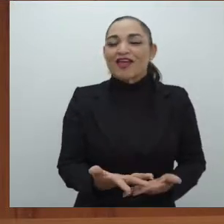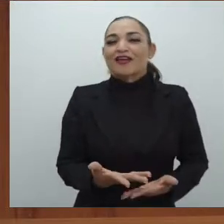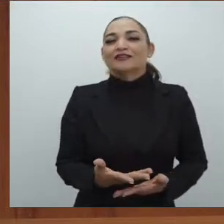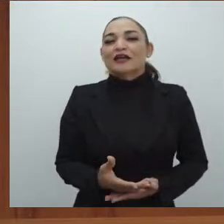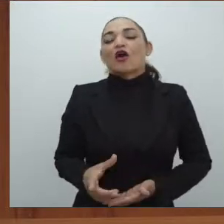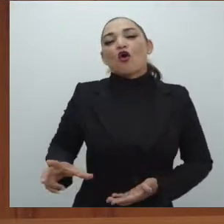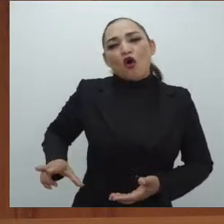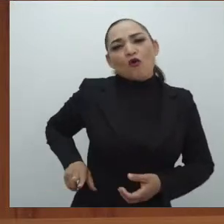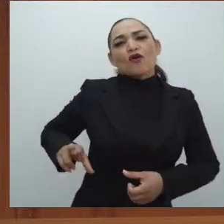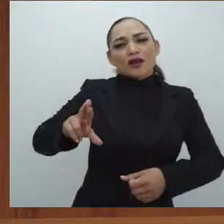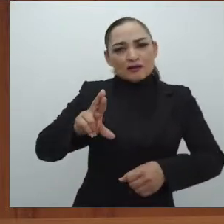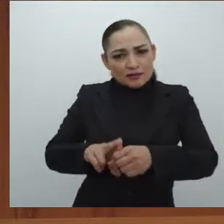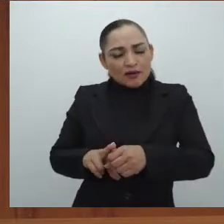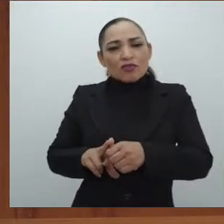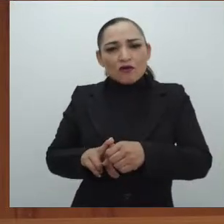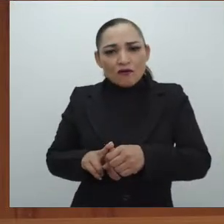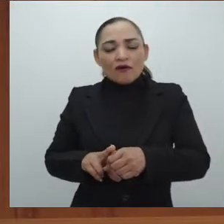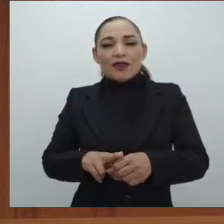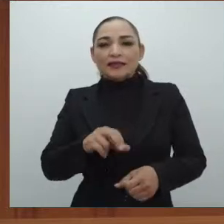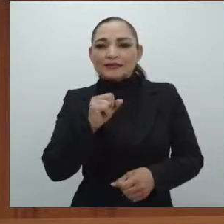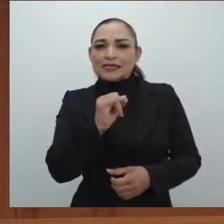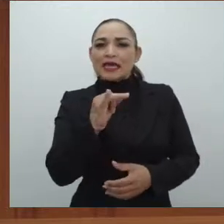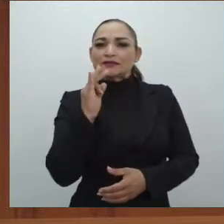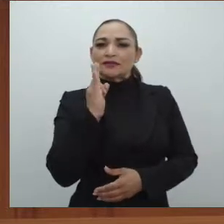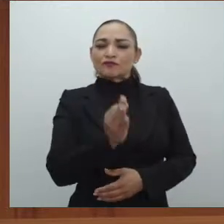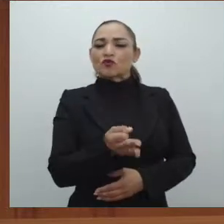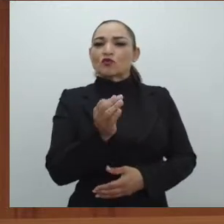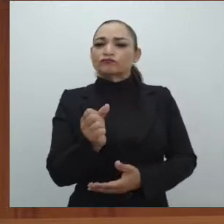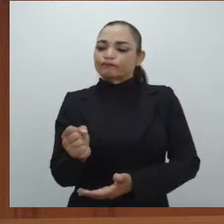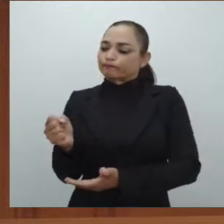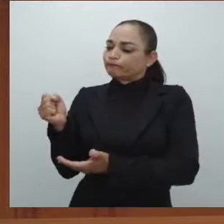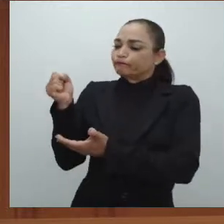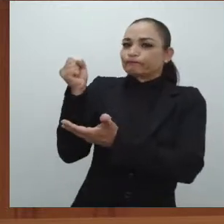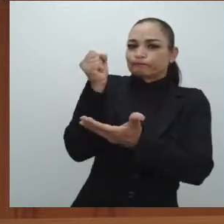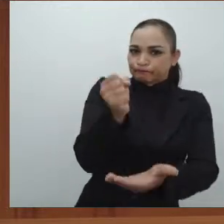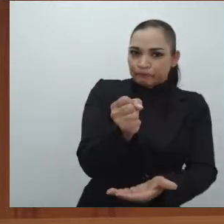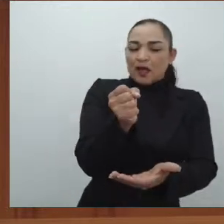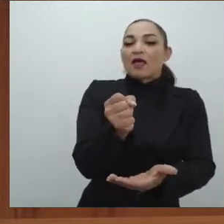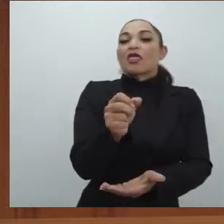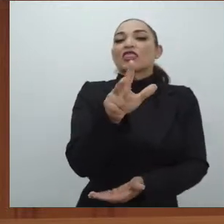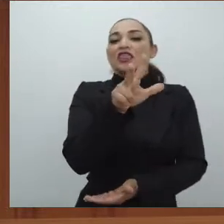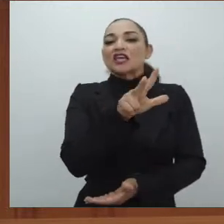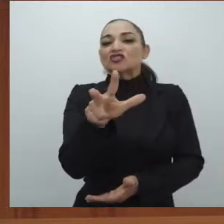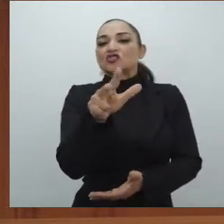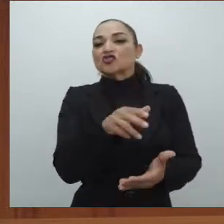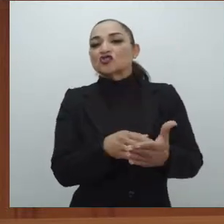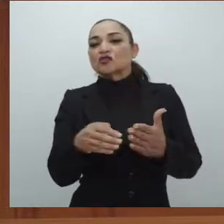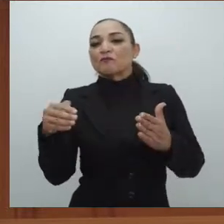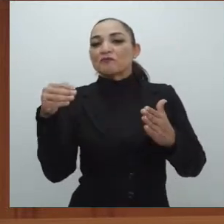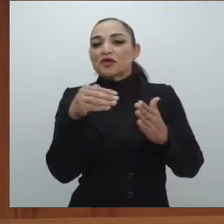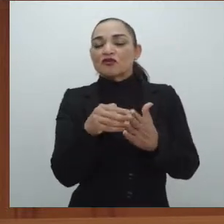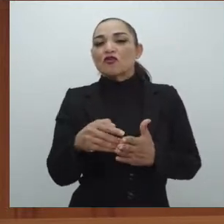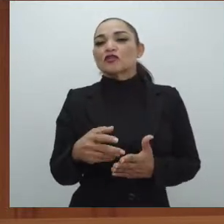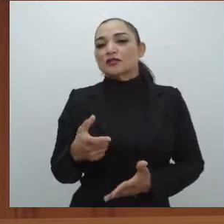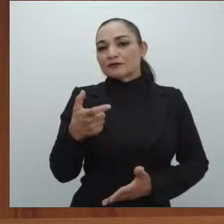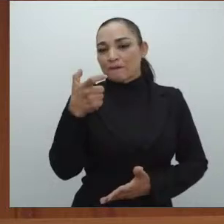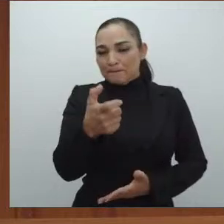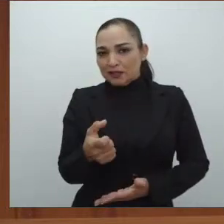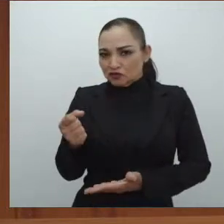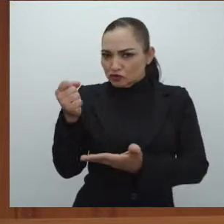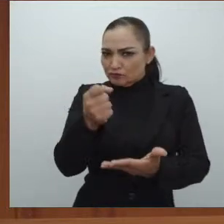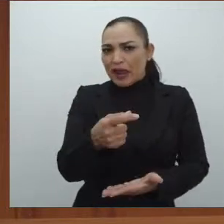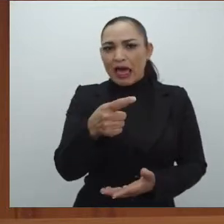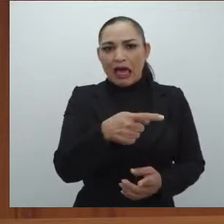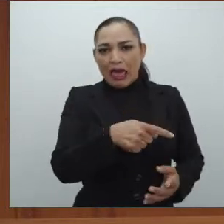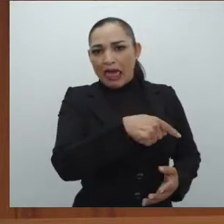directa un recurso extraordinario de 18 millones de pesos para atender esas 360 escuelas para que en lo inmediato